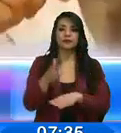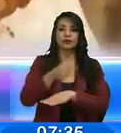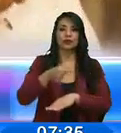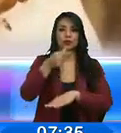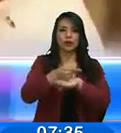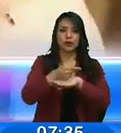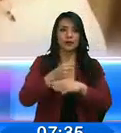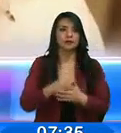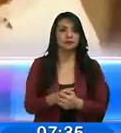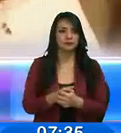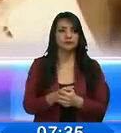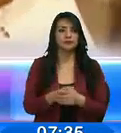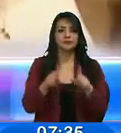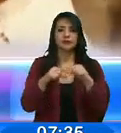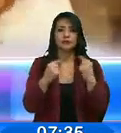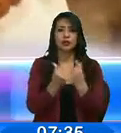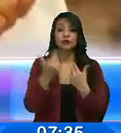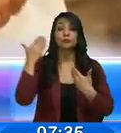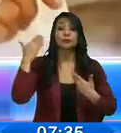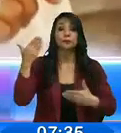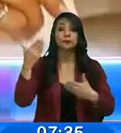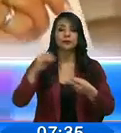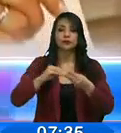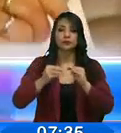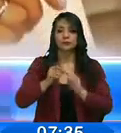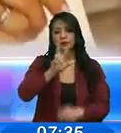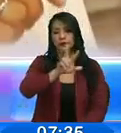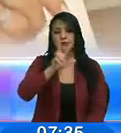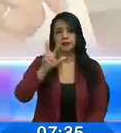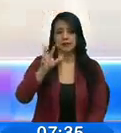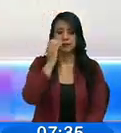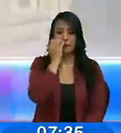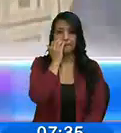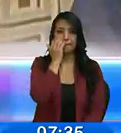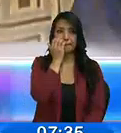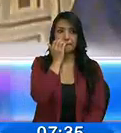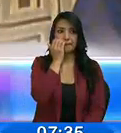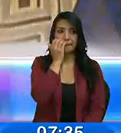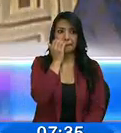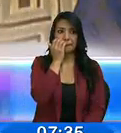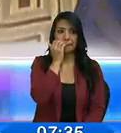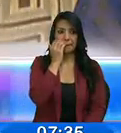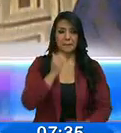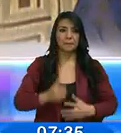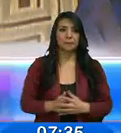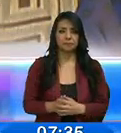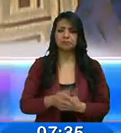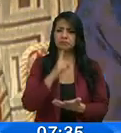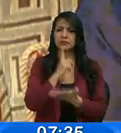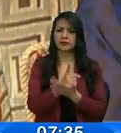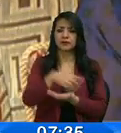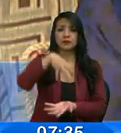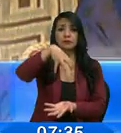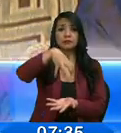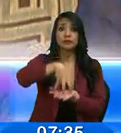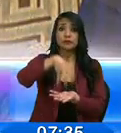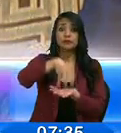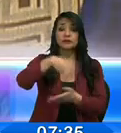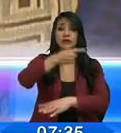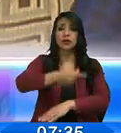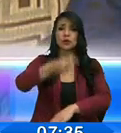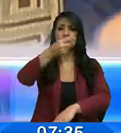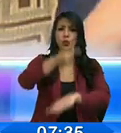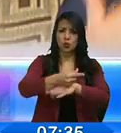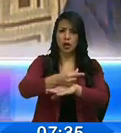el auspicio del movimiento político Juntos Podemos. Porque he encontrado a nuestra provincia del Guayas,